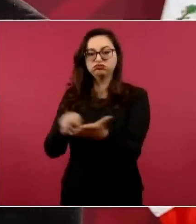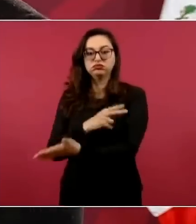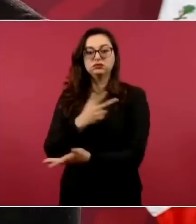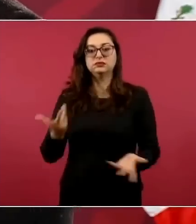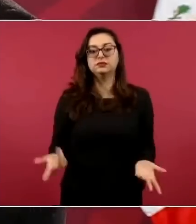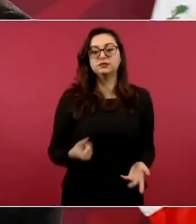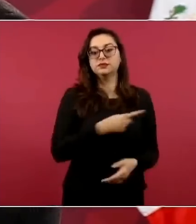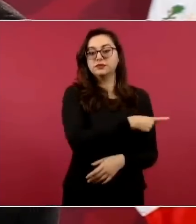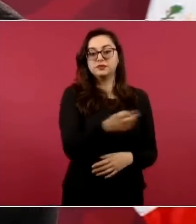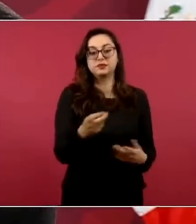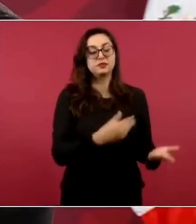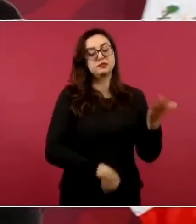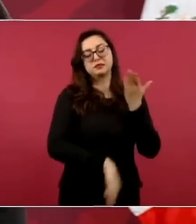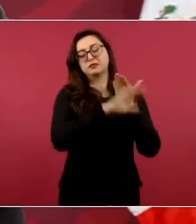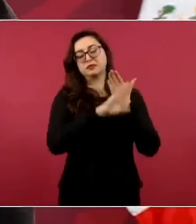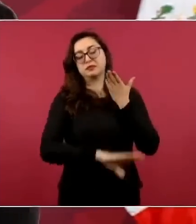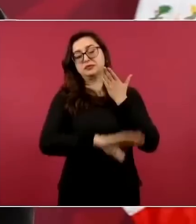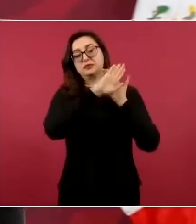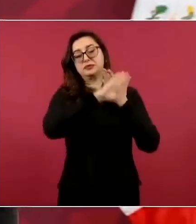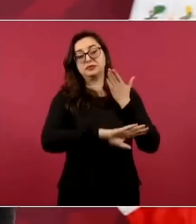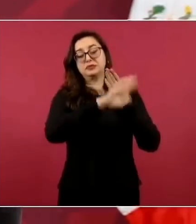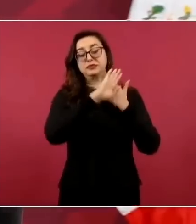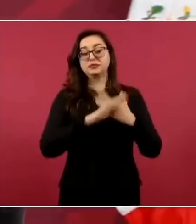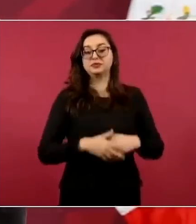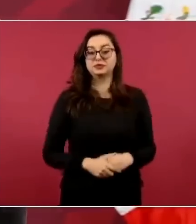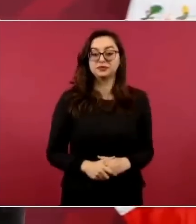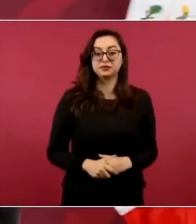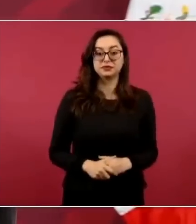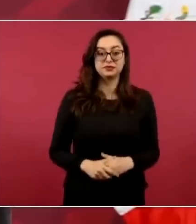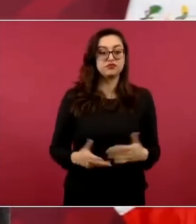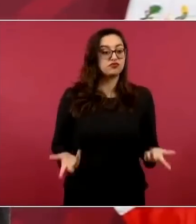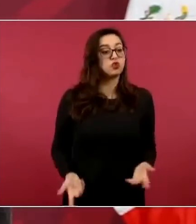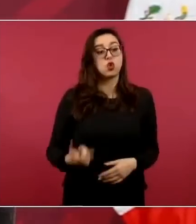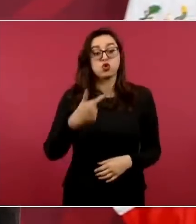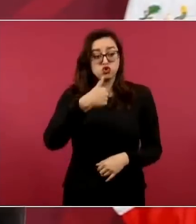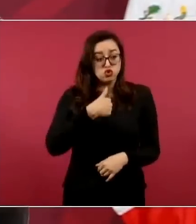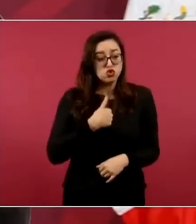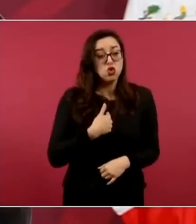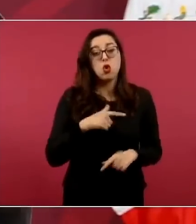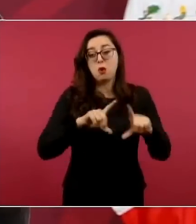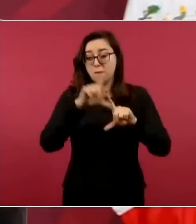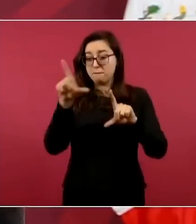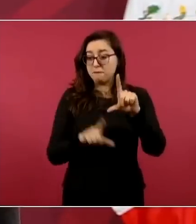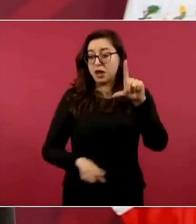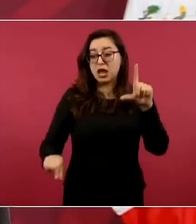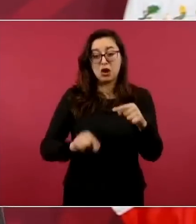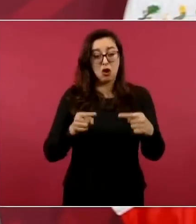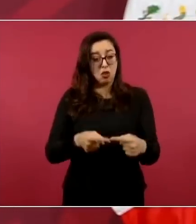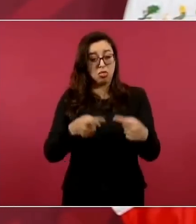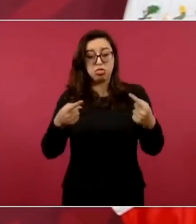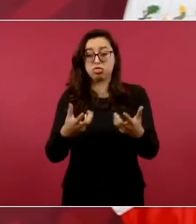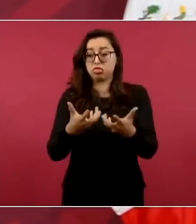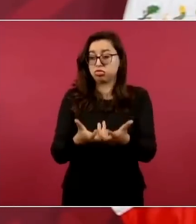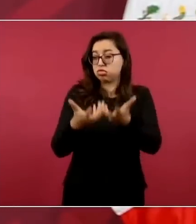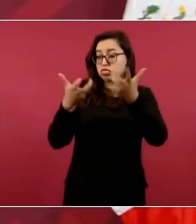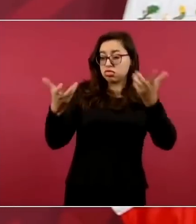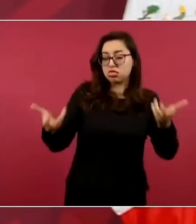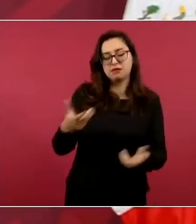diciendo de que yo polarizo. No, politizo, y lo voy a seguir